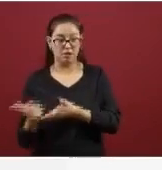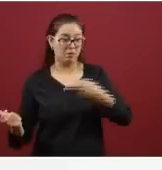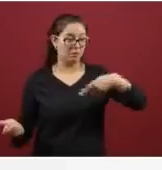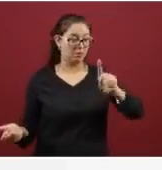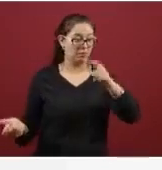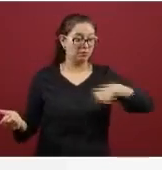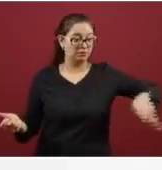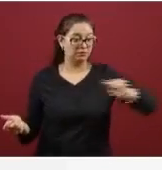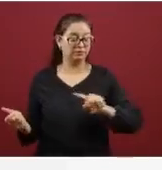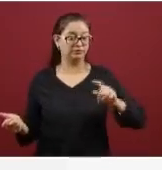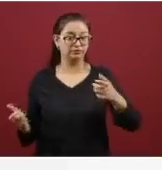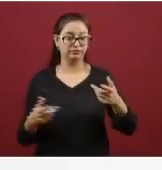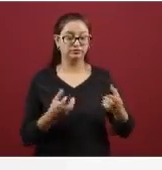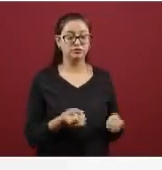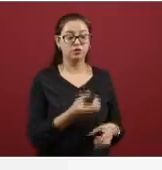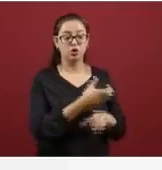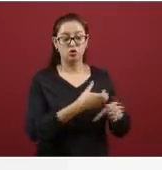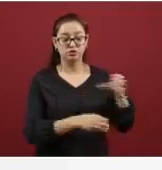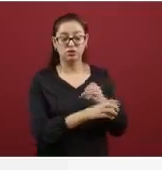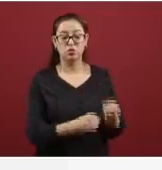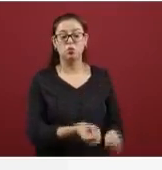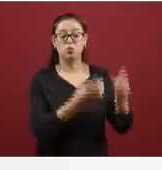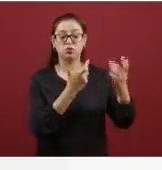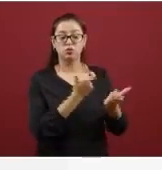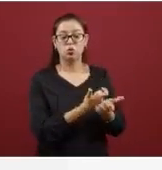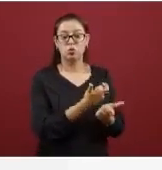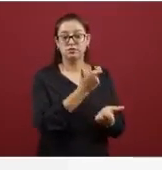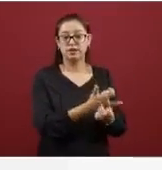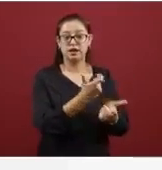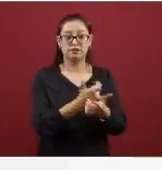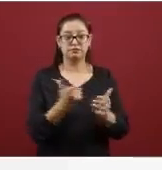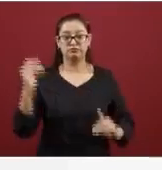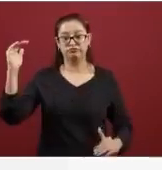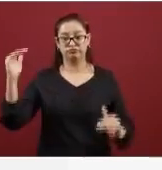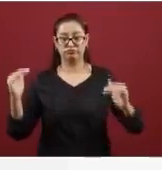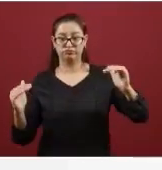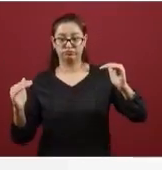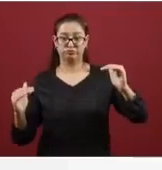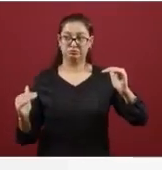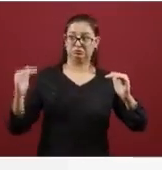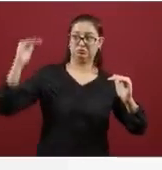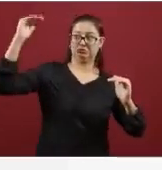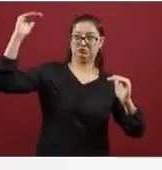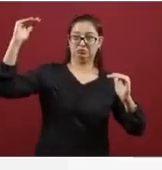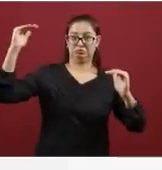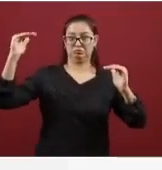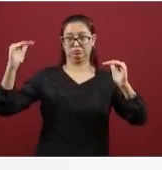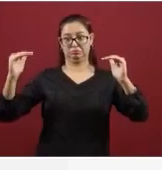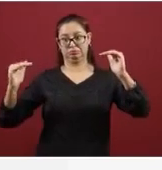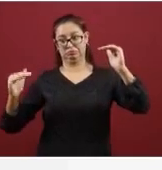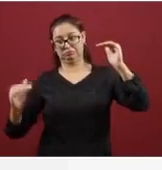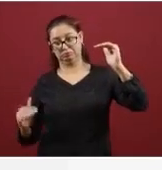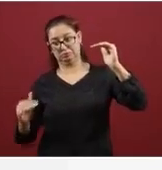más alto de América Latina en los años 70, y desde entonces ha ido cayendo, cayendo, cayendo, y ahora es uno de los